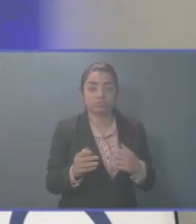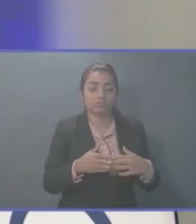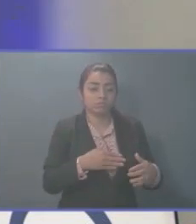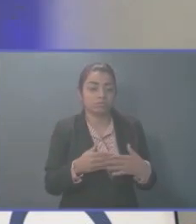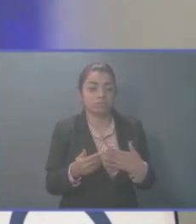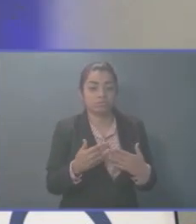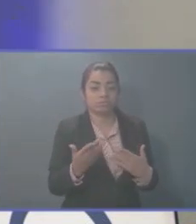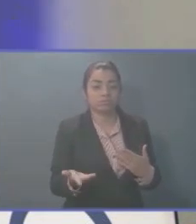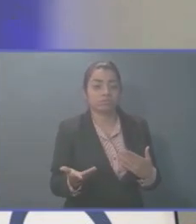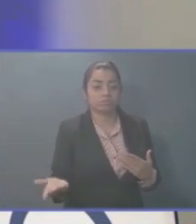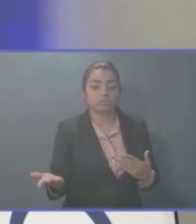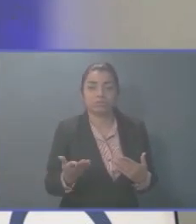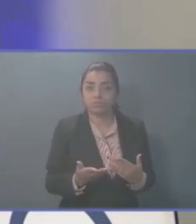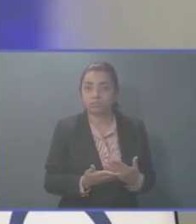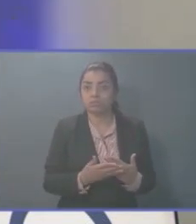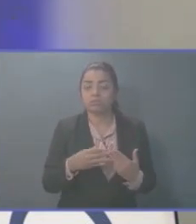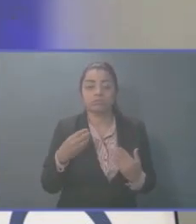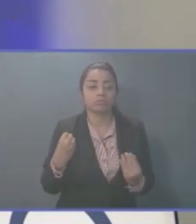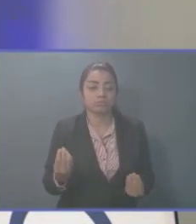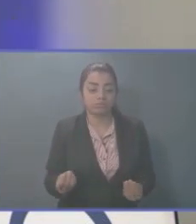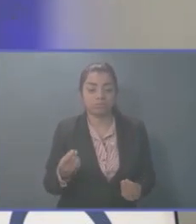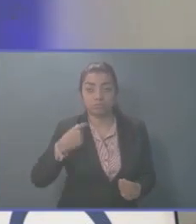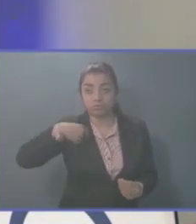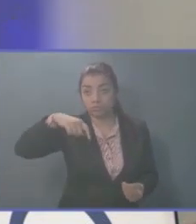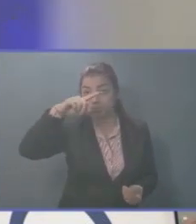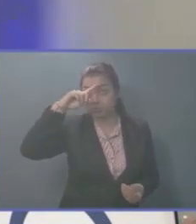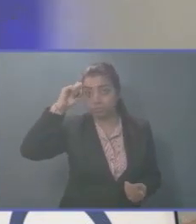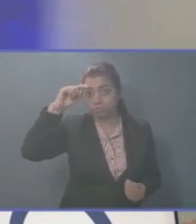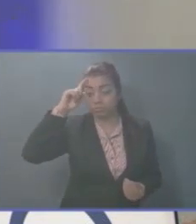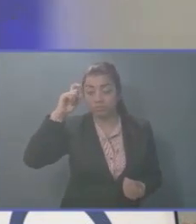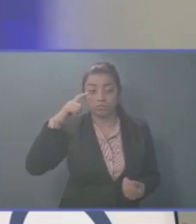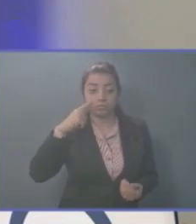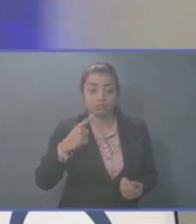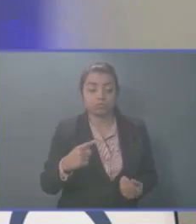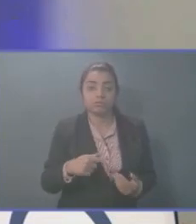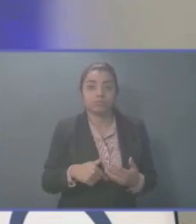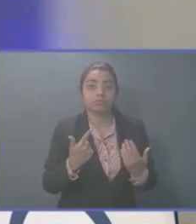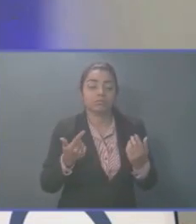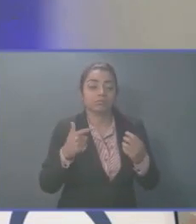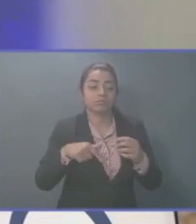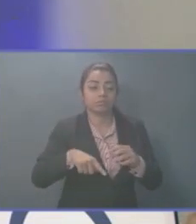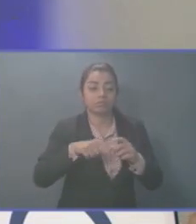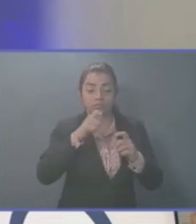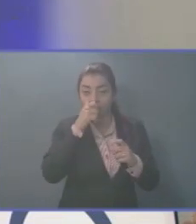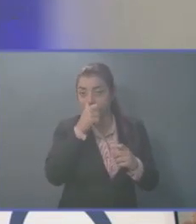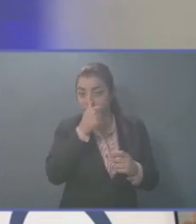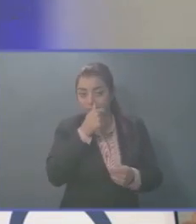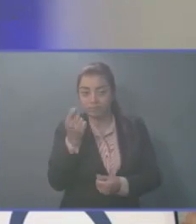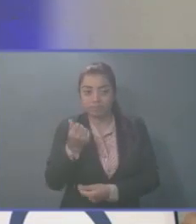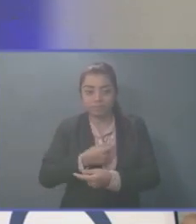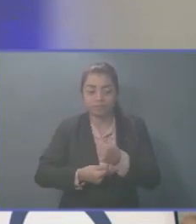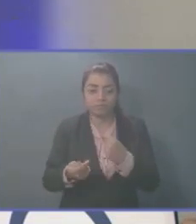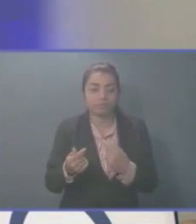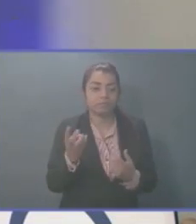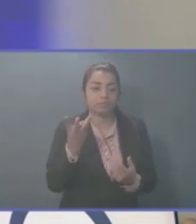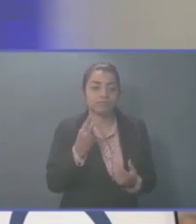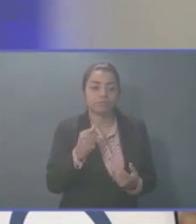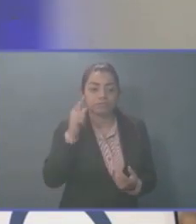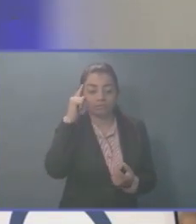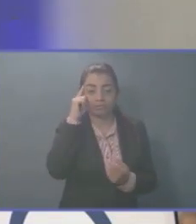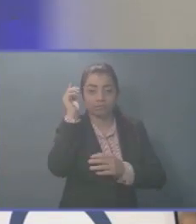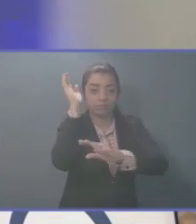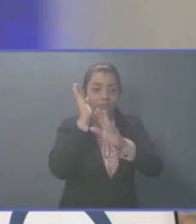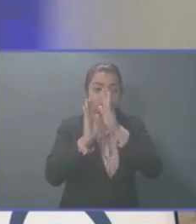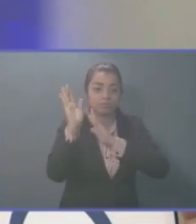reconoció cómo había sido el trabajo de combate a la narcoactividad y las cifras